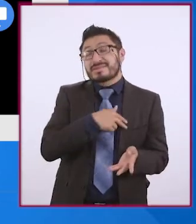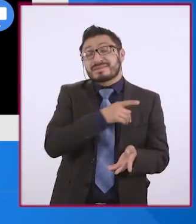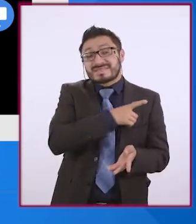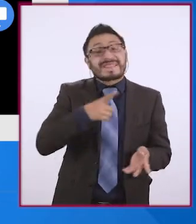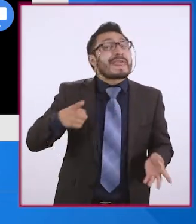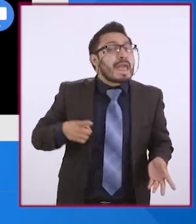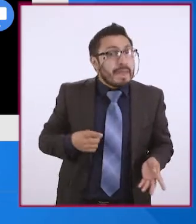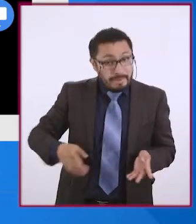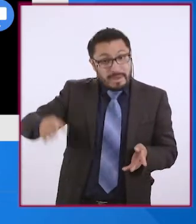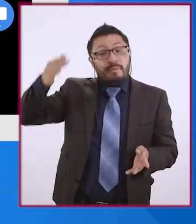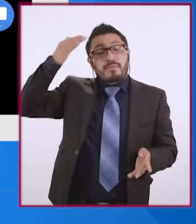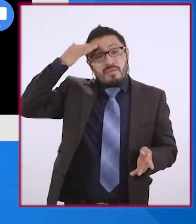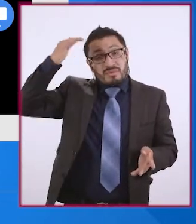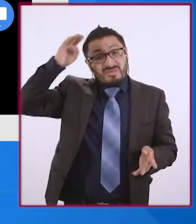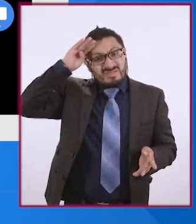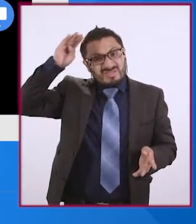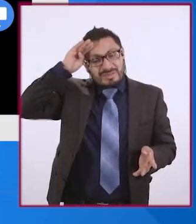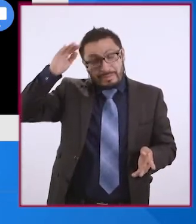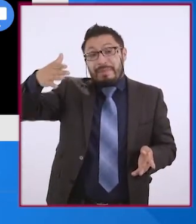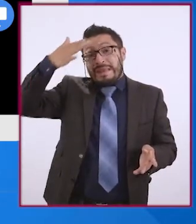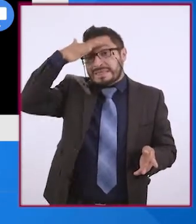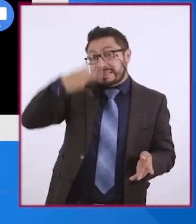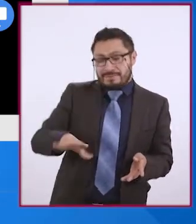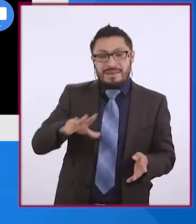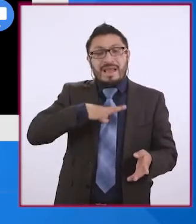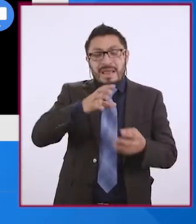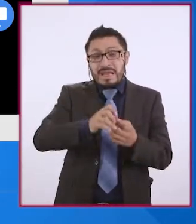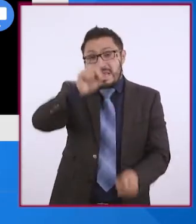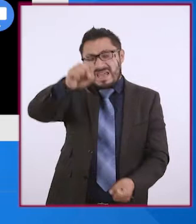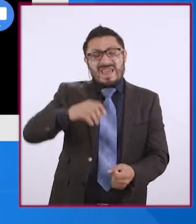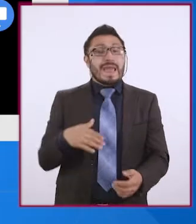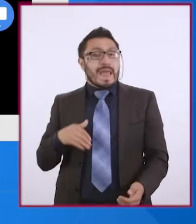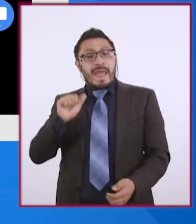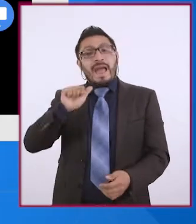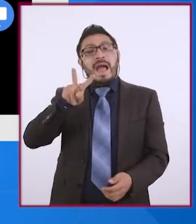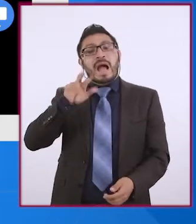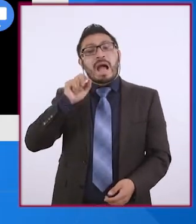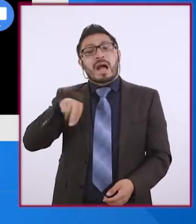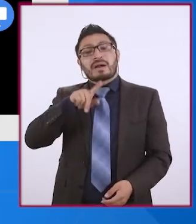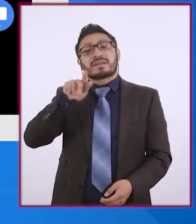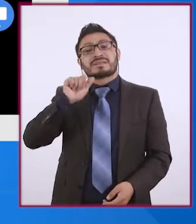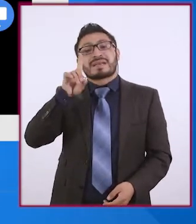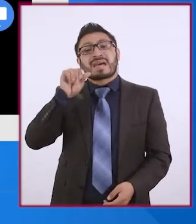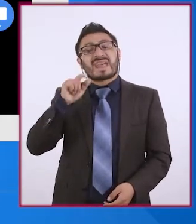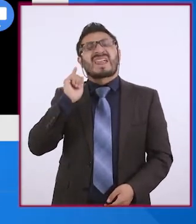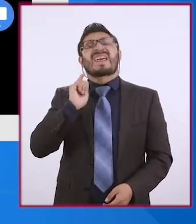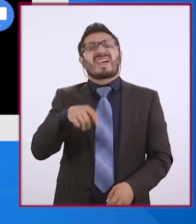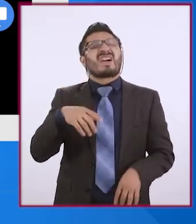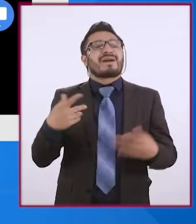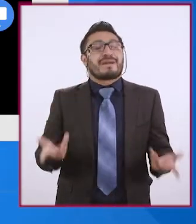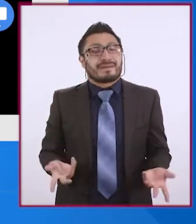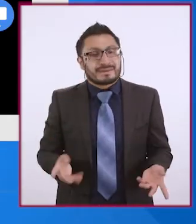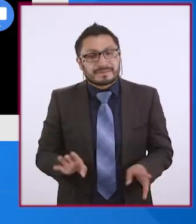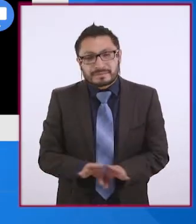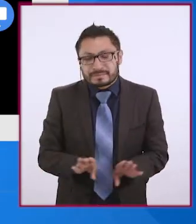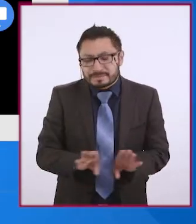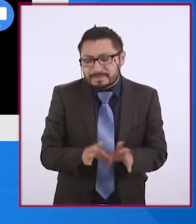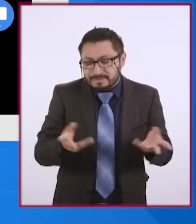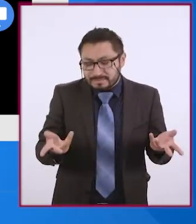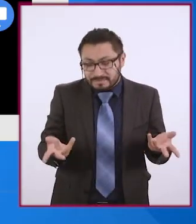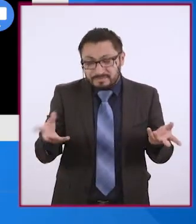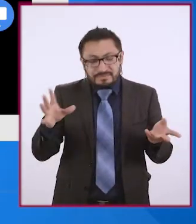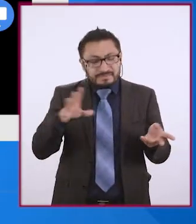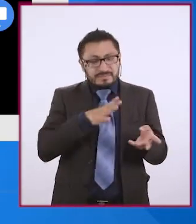primer lugar, que se trata de una Constitución de avanzada. ¿Qué quiere decir esto? Quiere decir que contiene